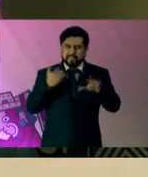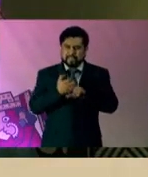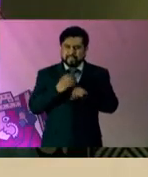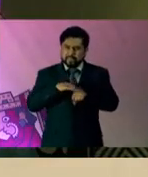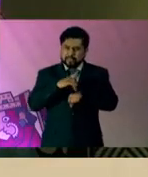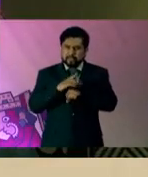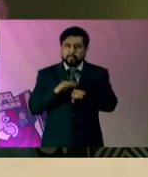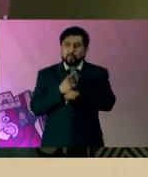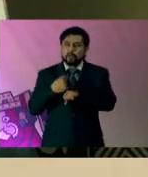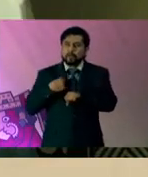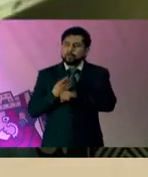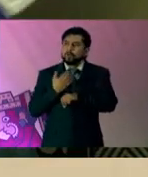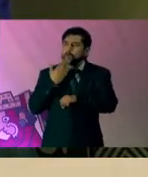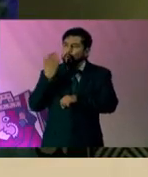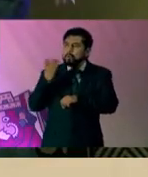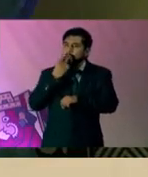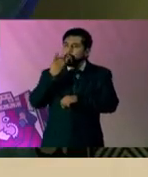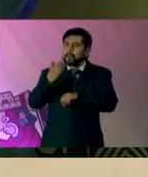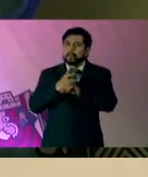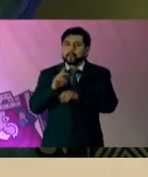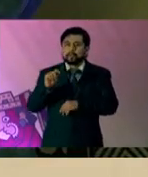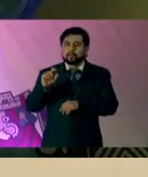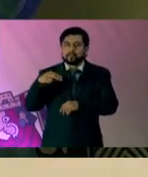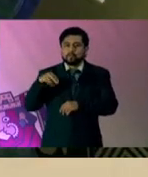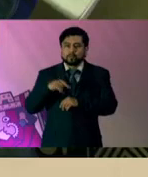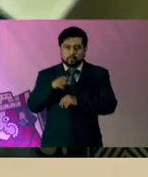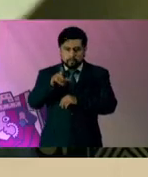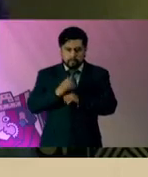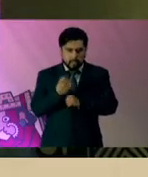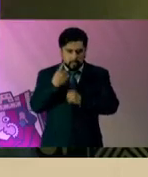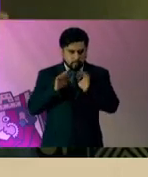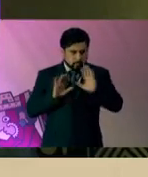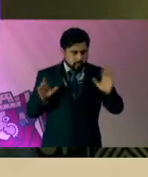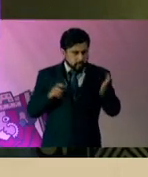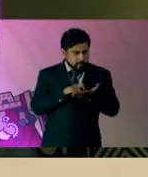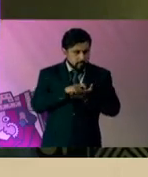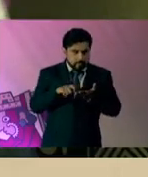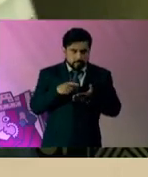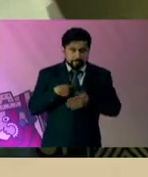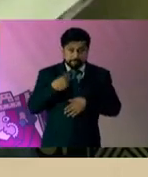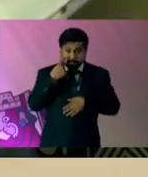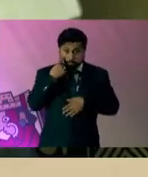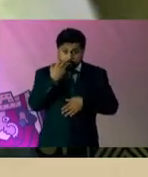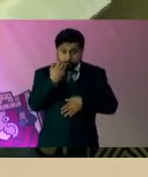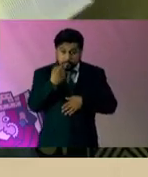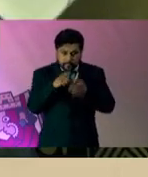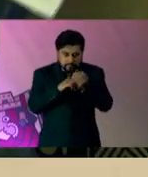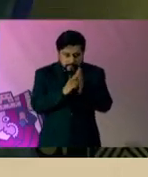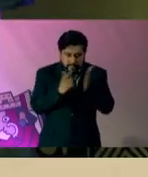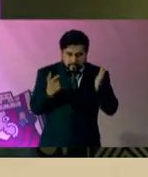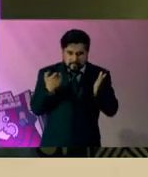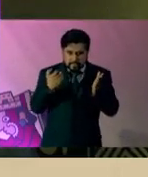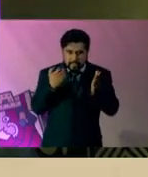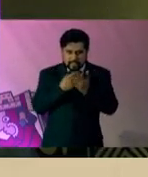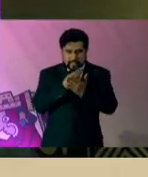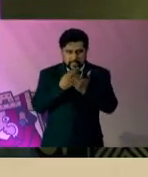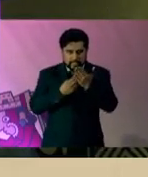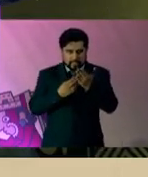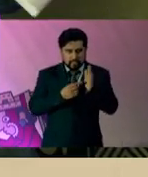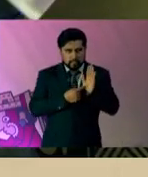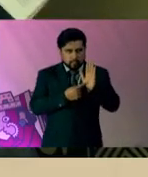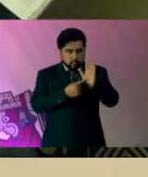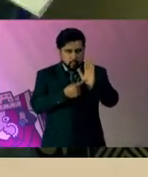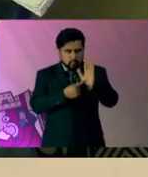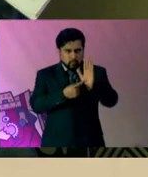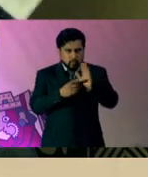toño si ustedes pueden ver adquirir libros ya lo deben tener por ayuda vean este está esta parte este dibujo es la distracción de los